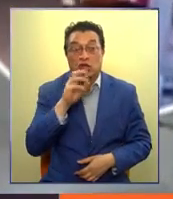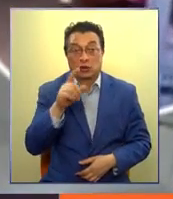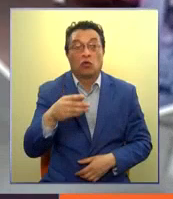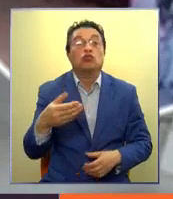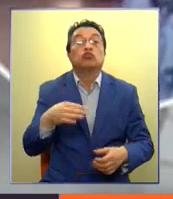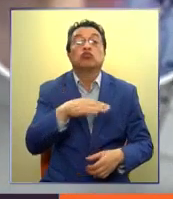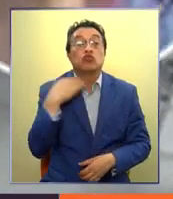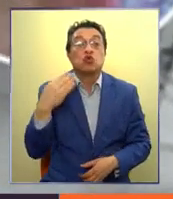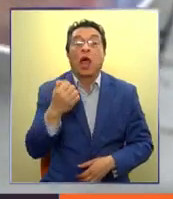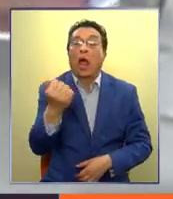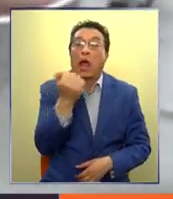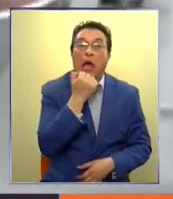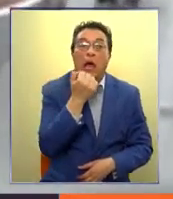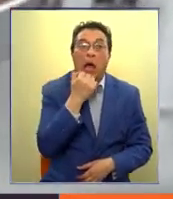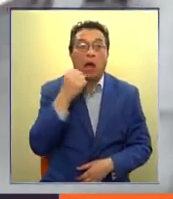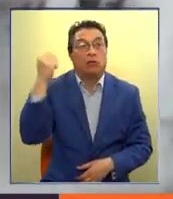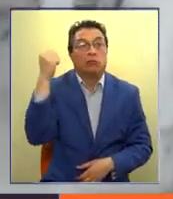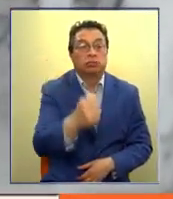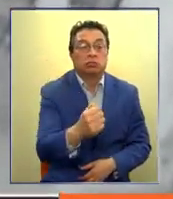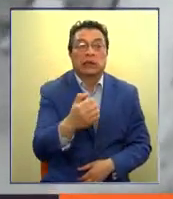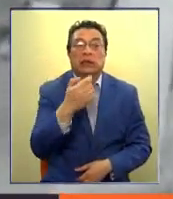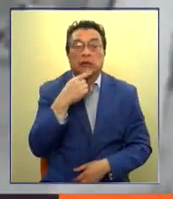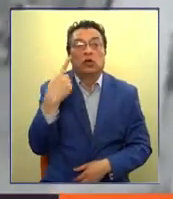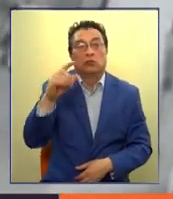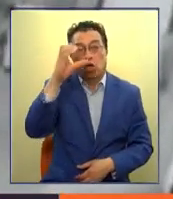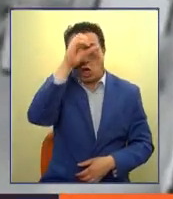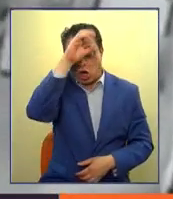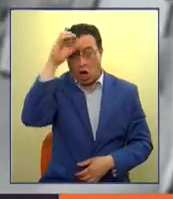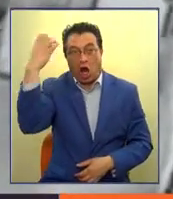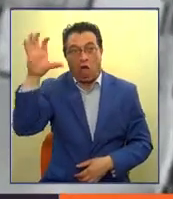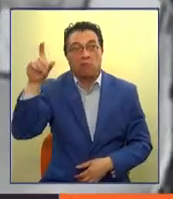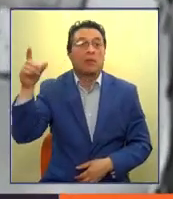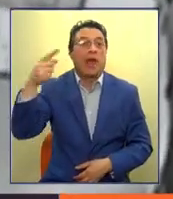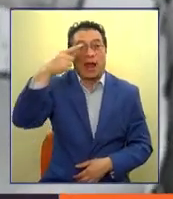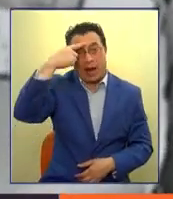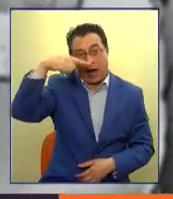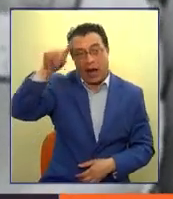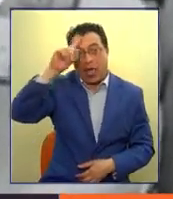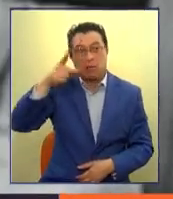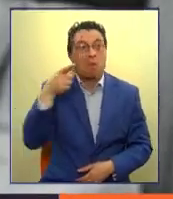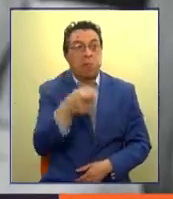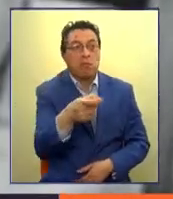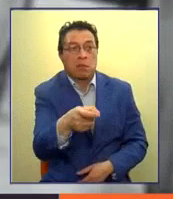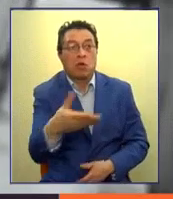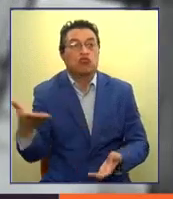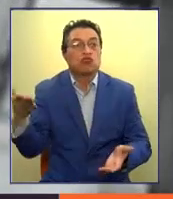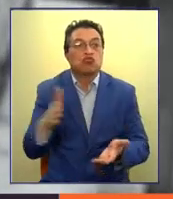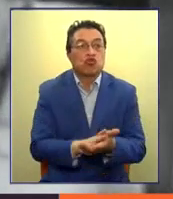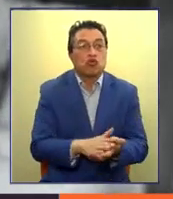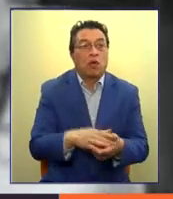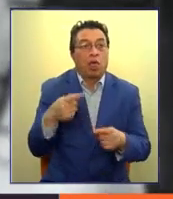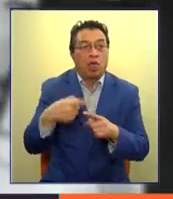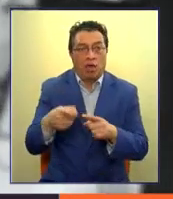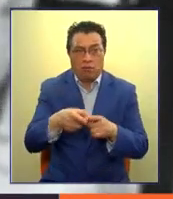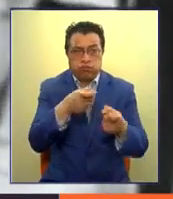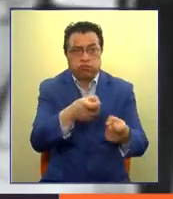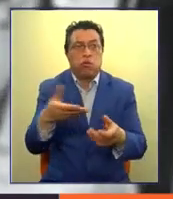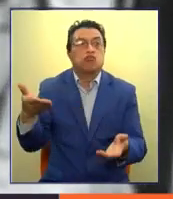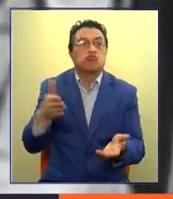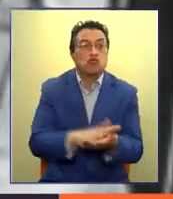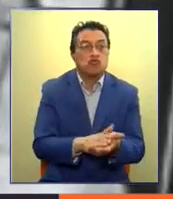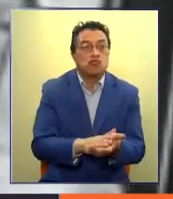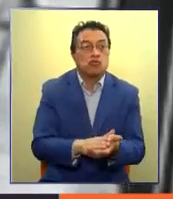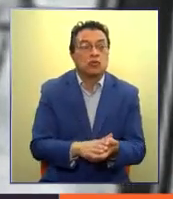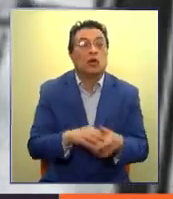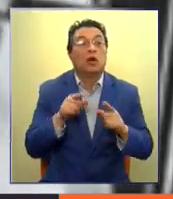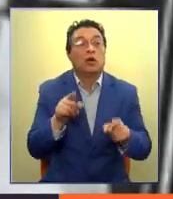error, supuestamente por sicarios de nacionalidad colombiana en Calama. Lo mataron utilizando armas de distinto calibre, algunas de ellas